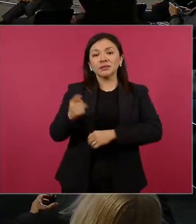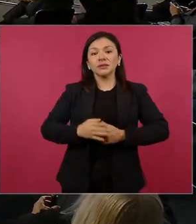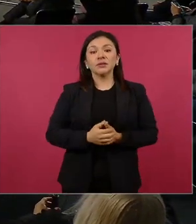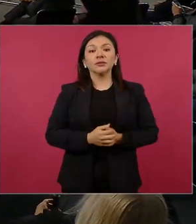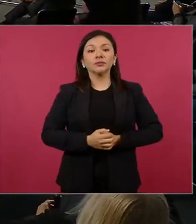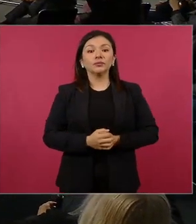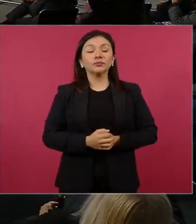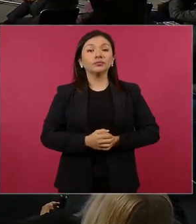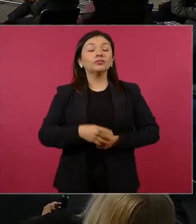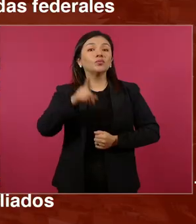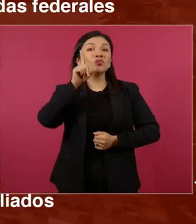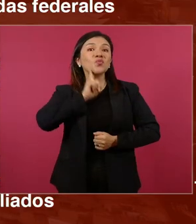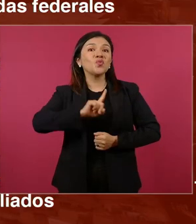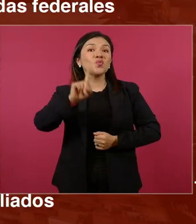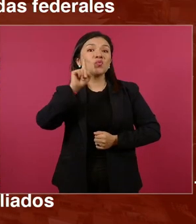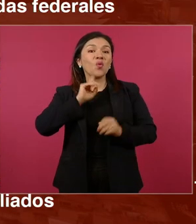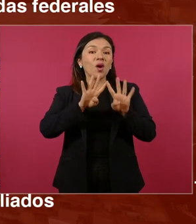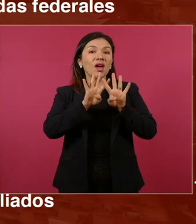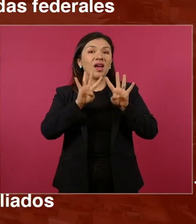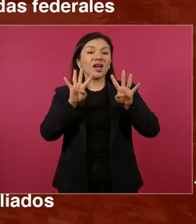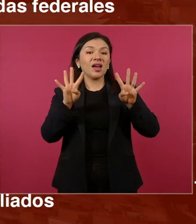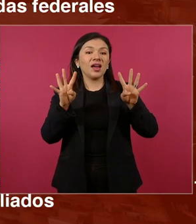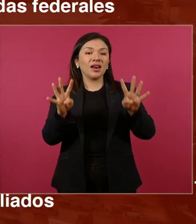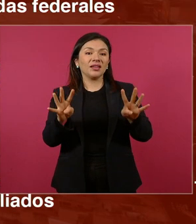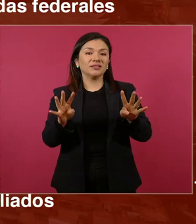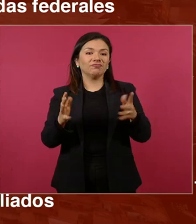las mujeres.